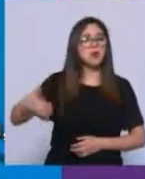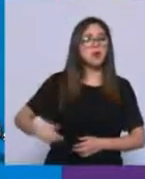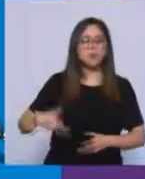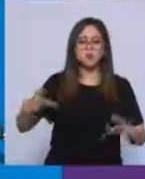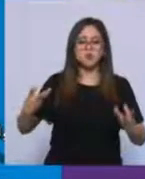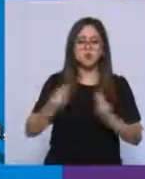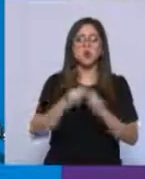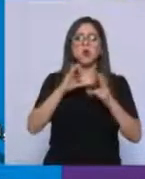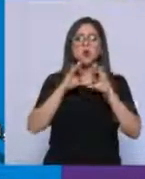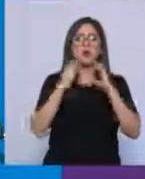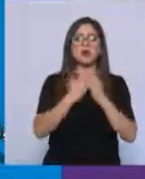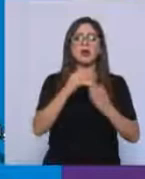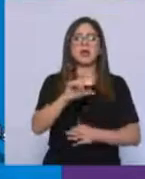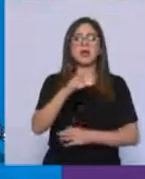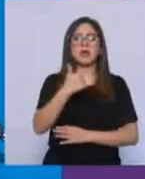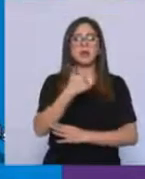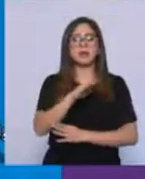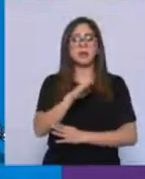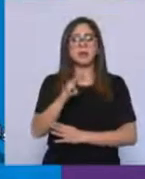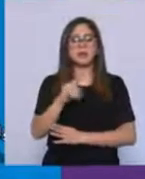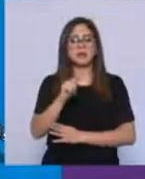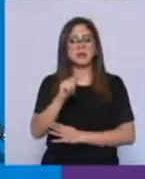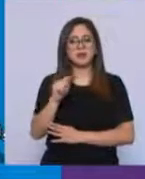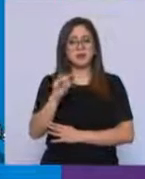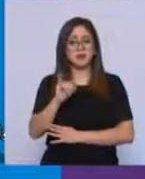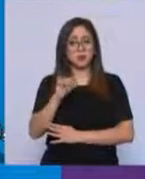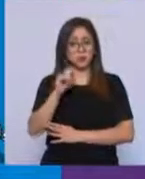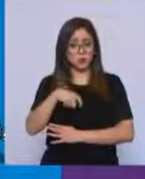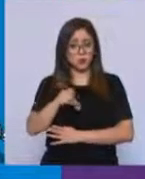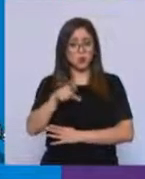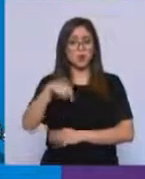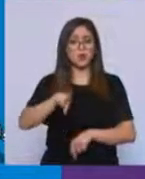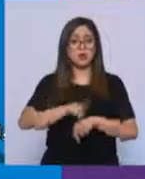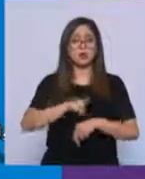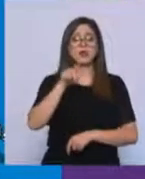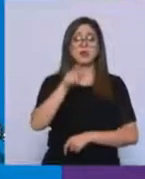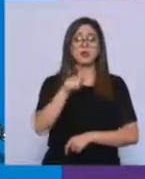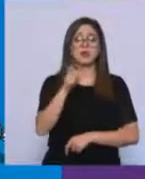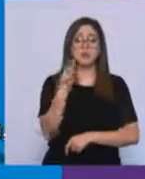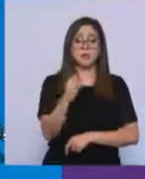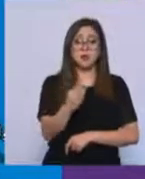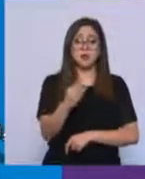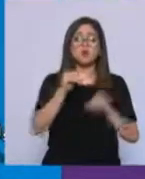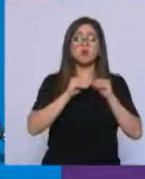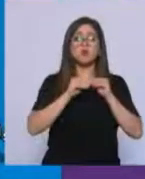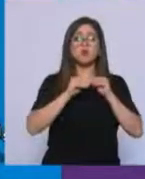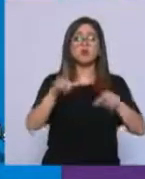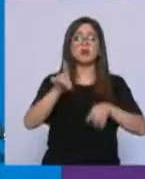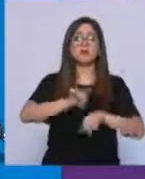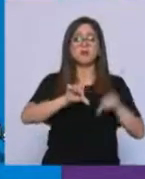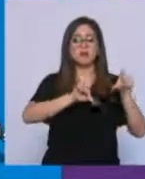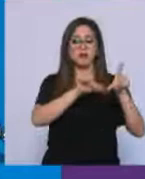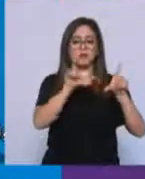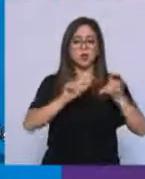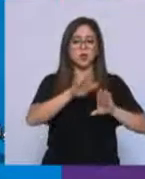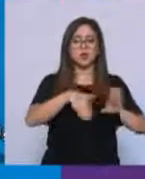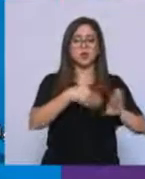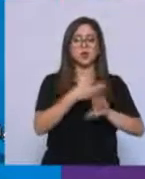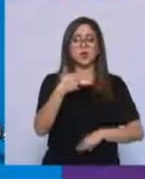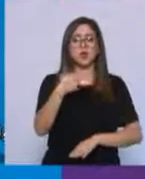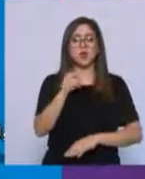comunidad LGBTTIQ. Hoy, 17 de mayo, se decreta Día Nacional contra la homofobia.